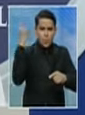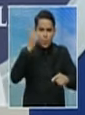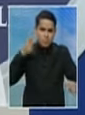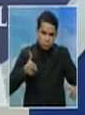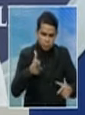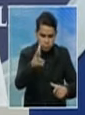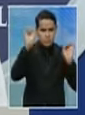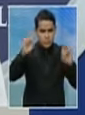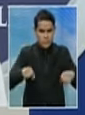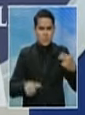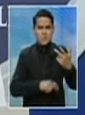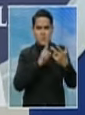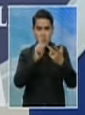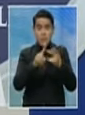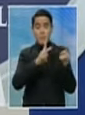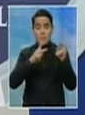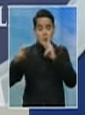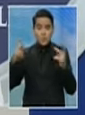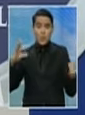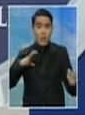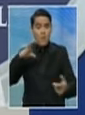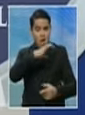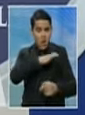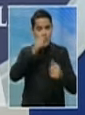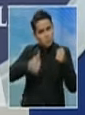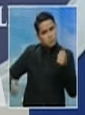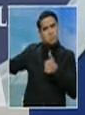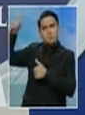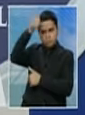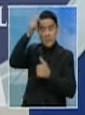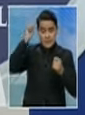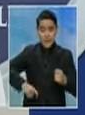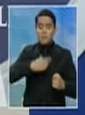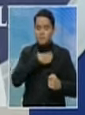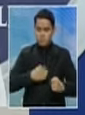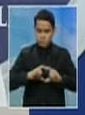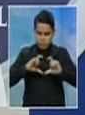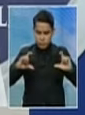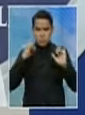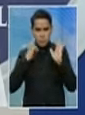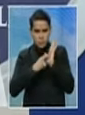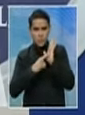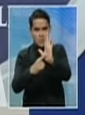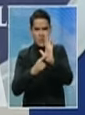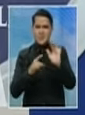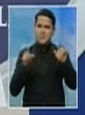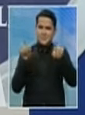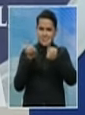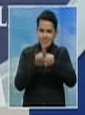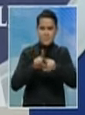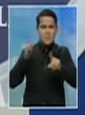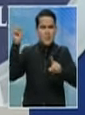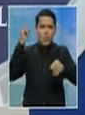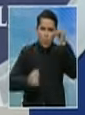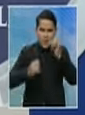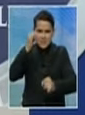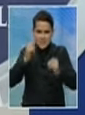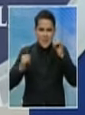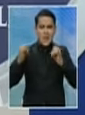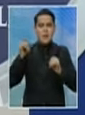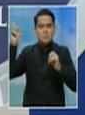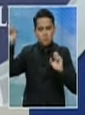seguridad y justicia y altos funcionarios del Estado debidamente identificados, los magistrados de la Corte Suprema de Justicia, el